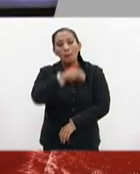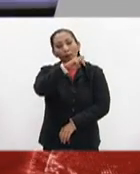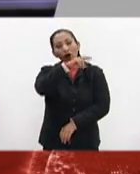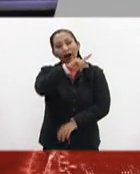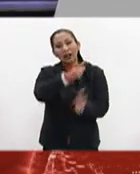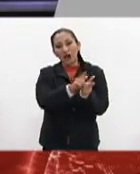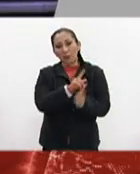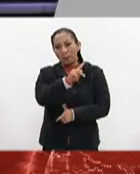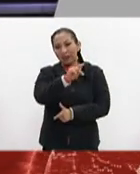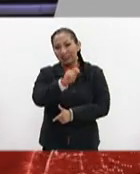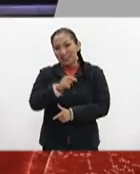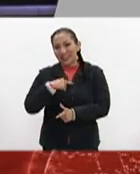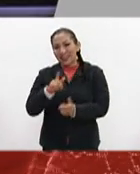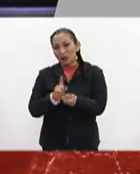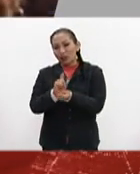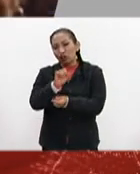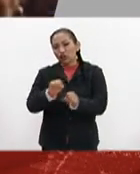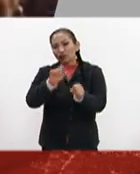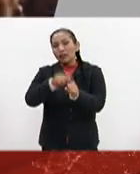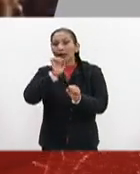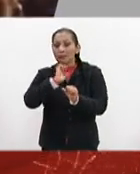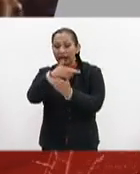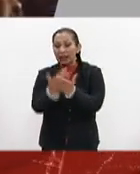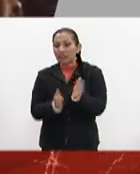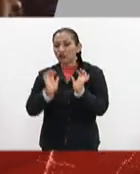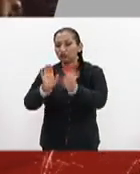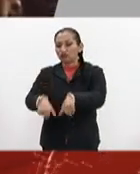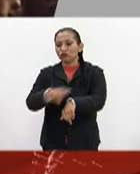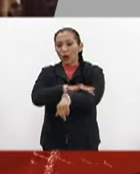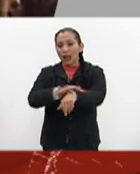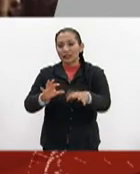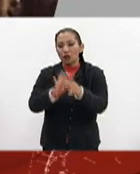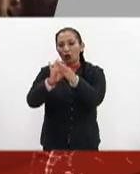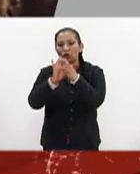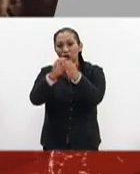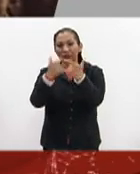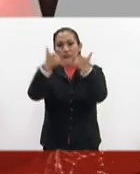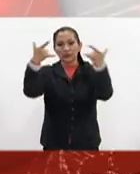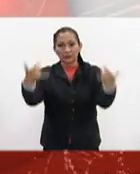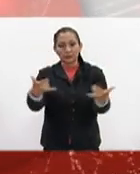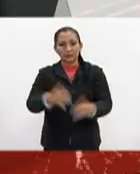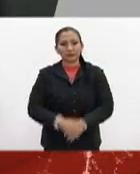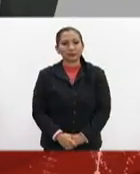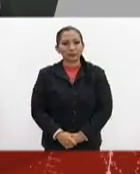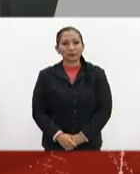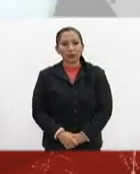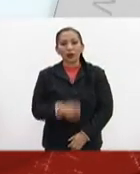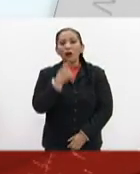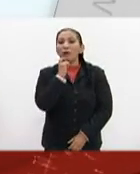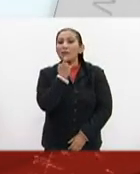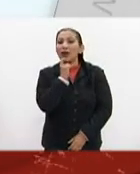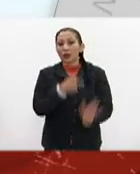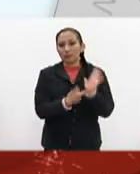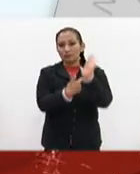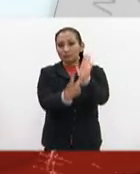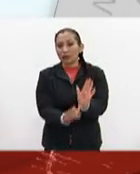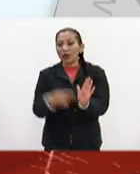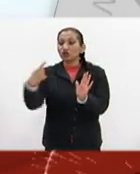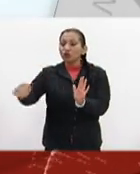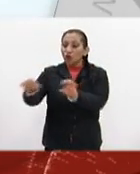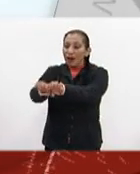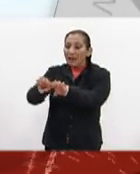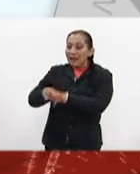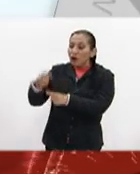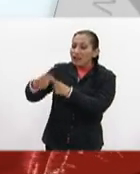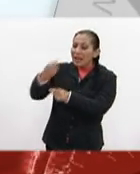el Partido del Trabajo y Encuentro Social registran también ante el INE la coalición Juntos Haremos Historia. López Obrador presenta el que será su